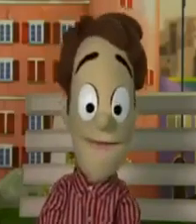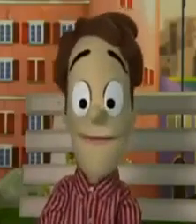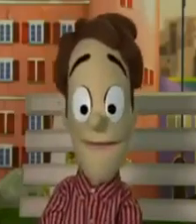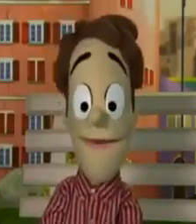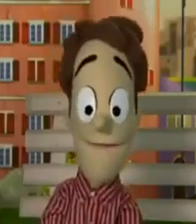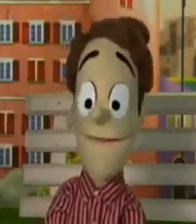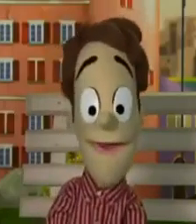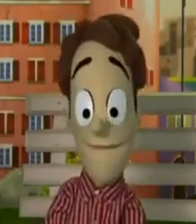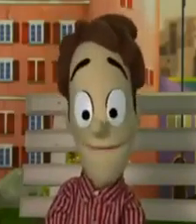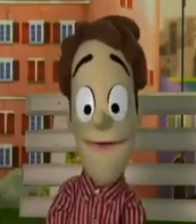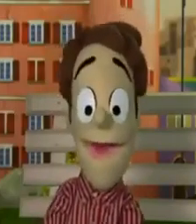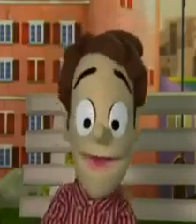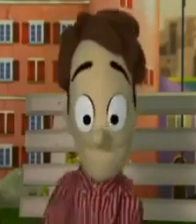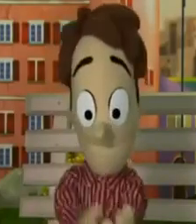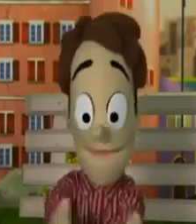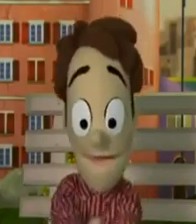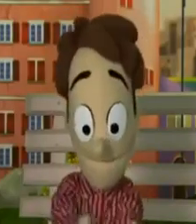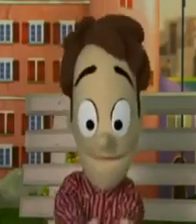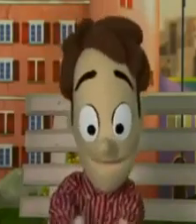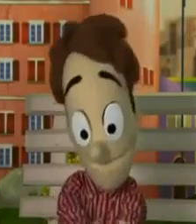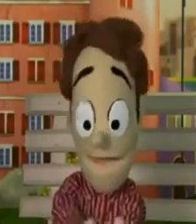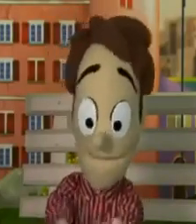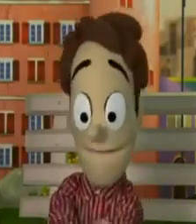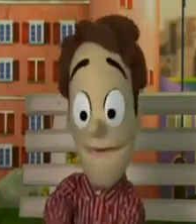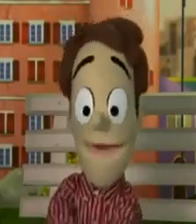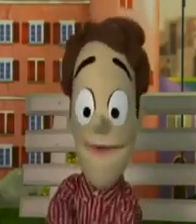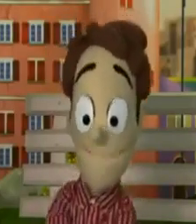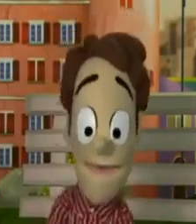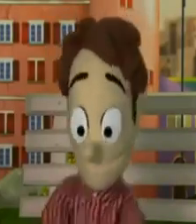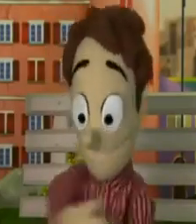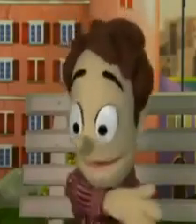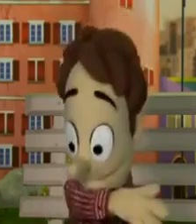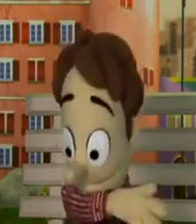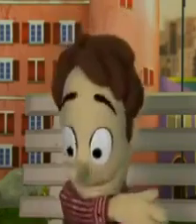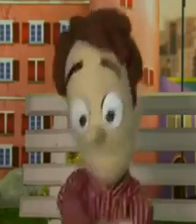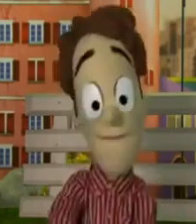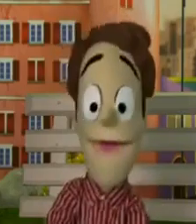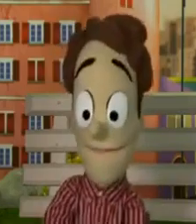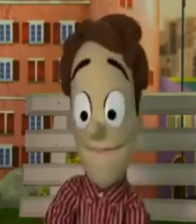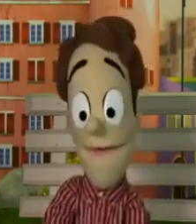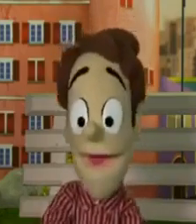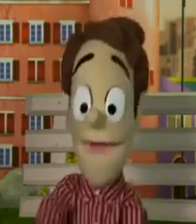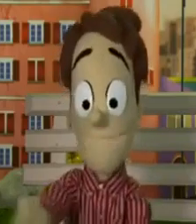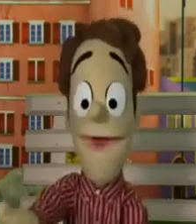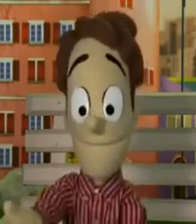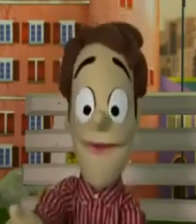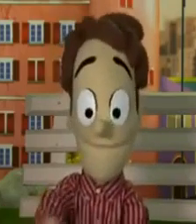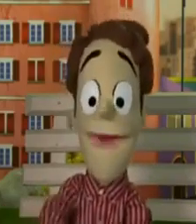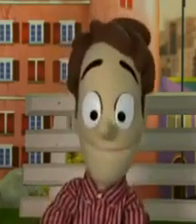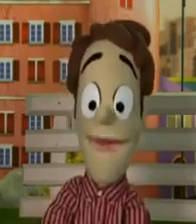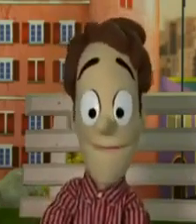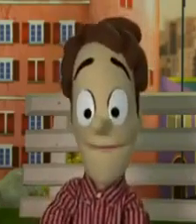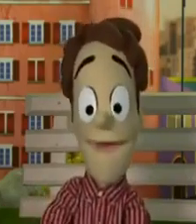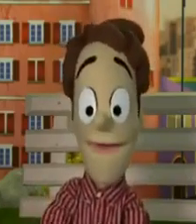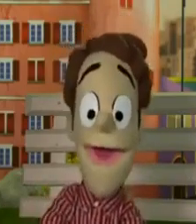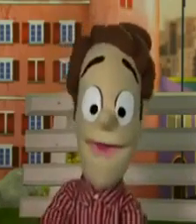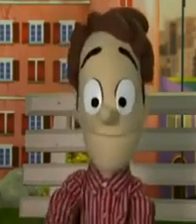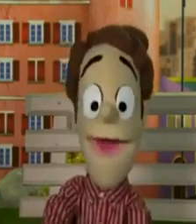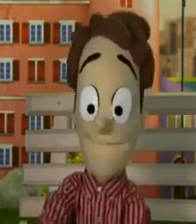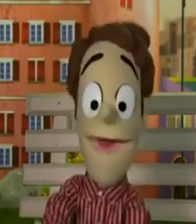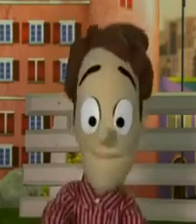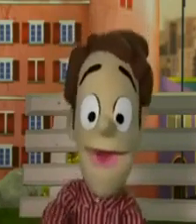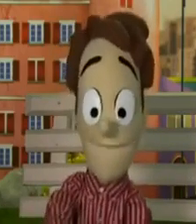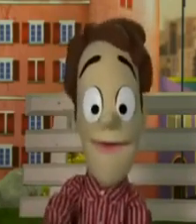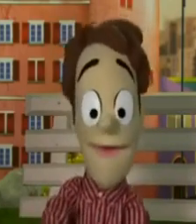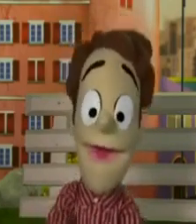Recuerda las medidas de prevención: lavarse muy bien las manos, toser y estornudar tapándonos con el antebrazo